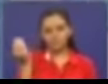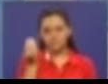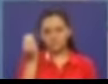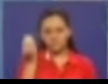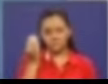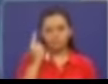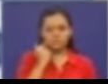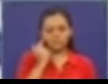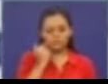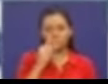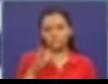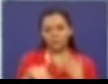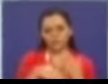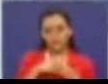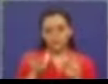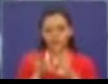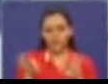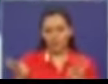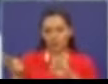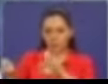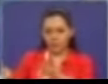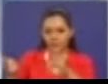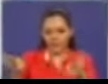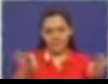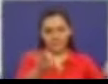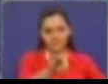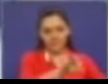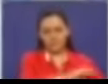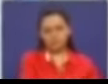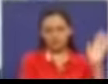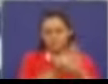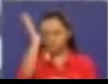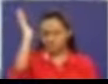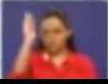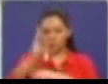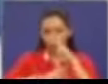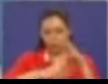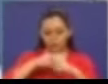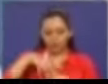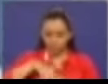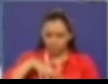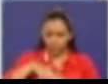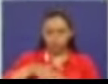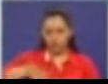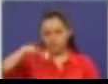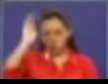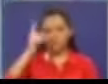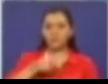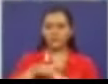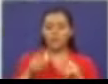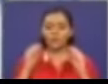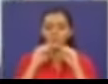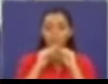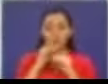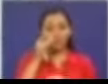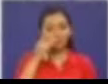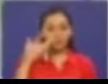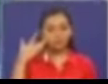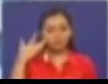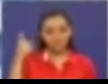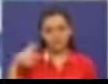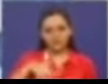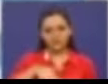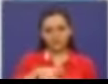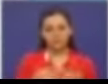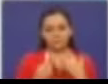beca de la revolución en las mejores universidades del mundo. Pero también aquí tenemos muchos chicos de la Amazonía